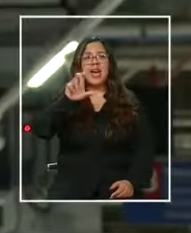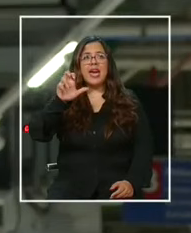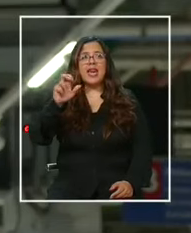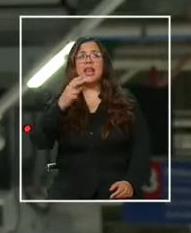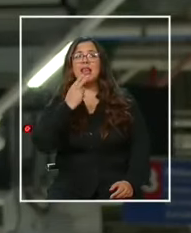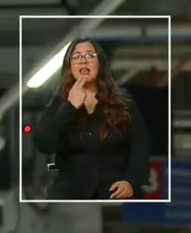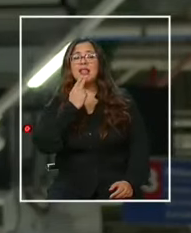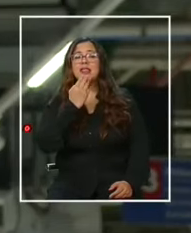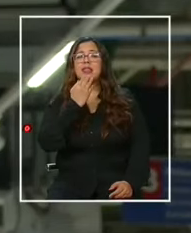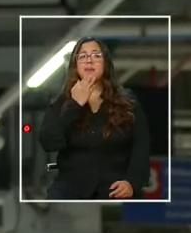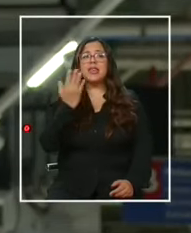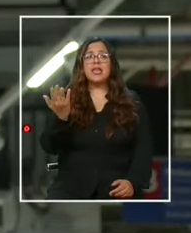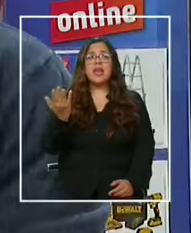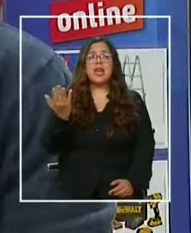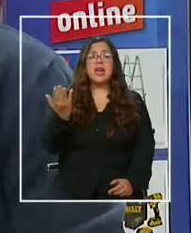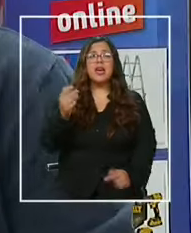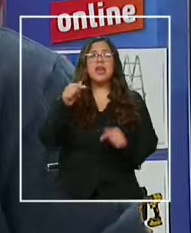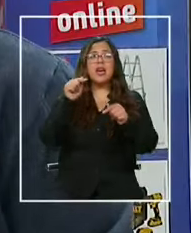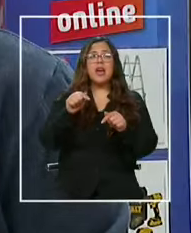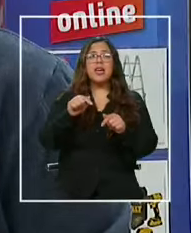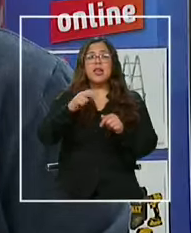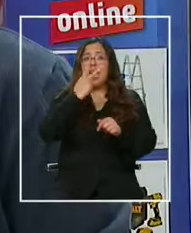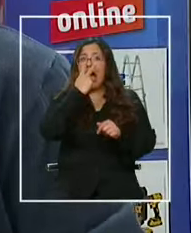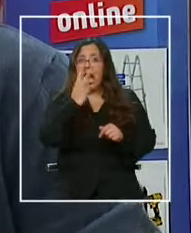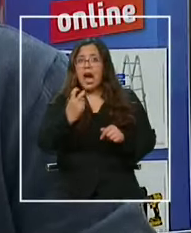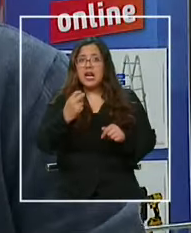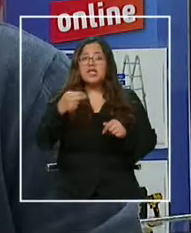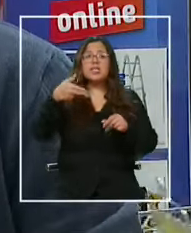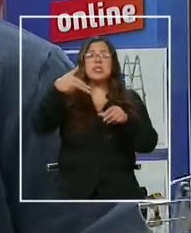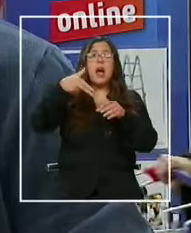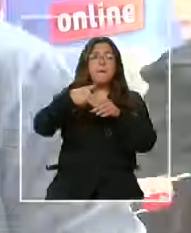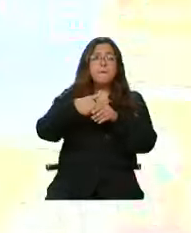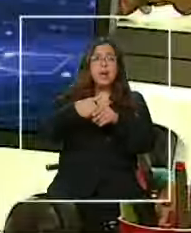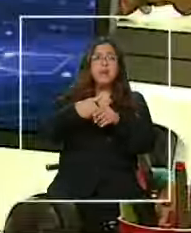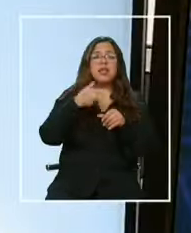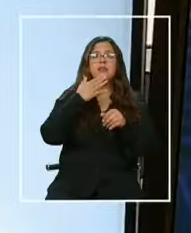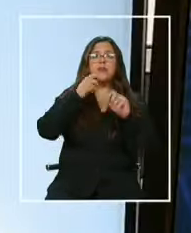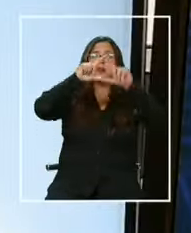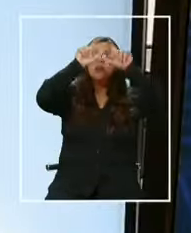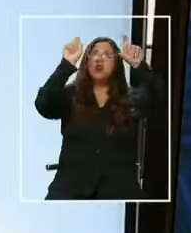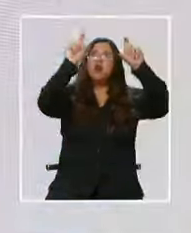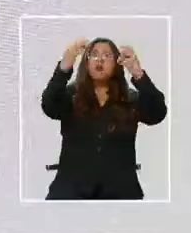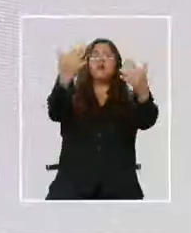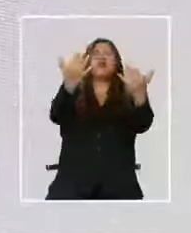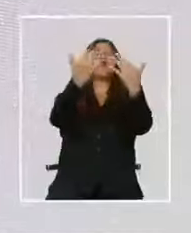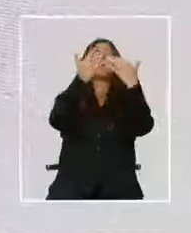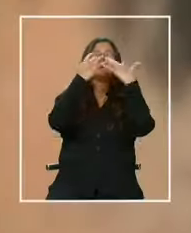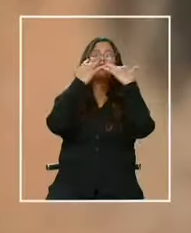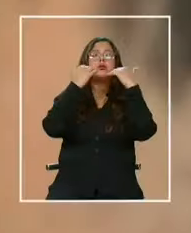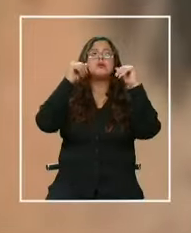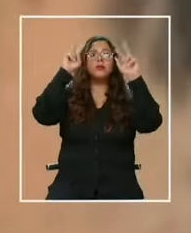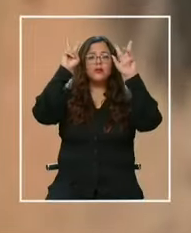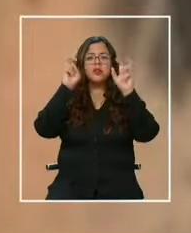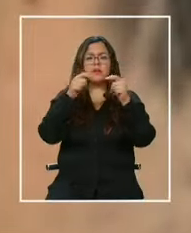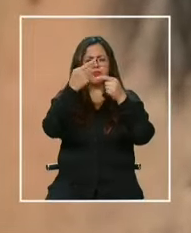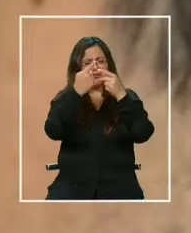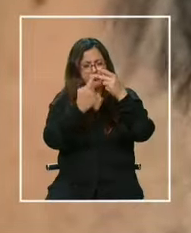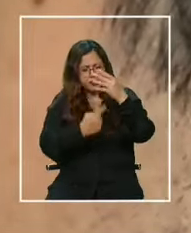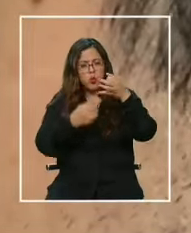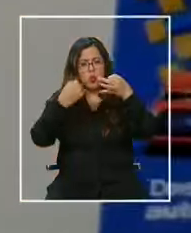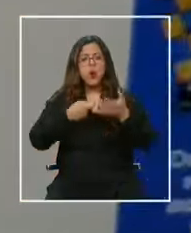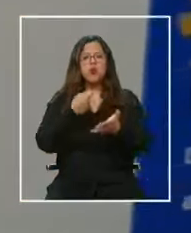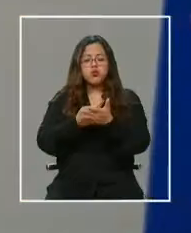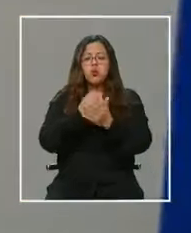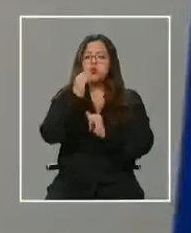de calefactores de exterior a gas, calefacción a parafina y también los aire acondicionados. variadas alternativas en medio de un evento de